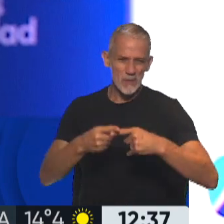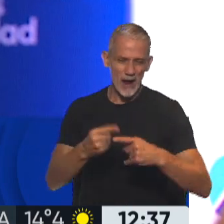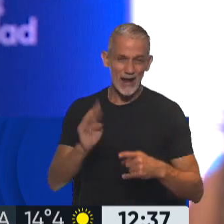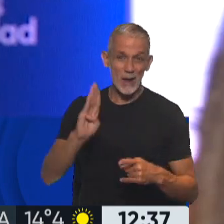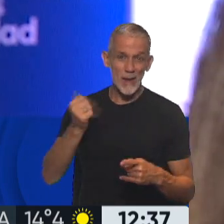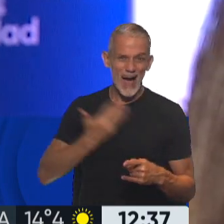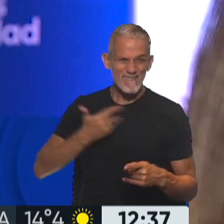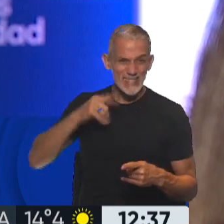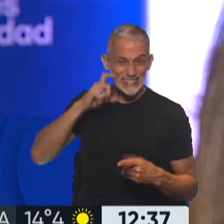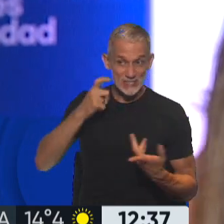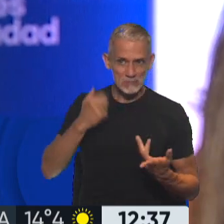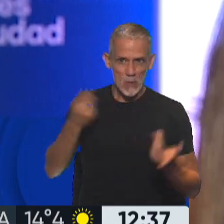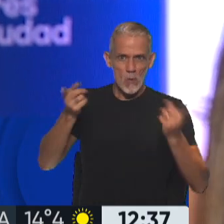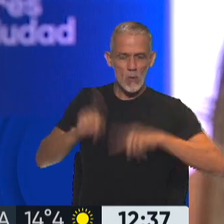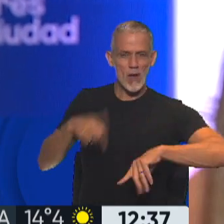Así que nada, poder estar acá,